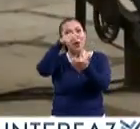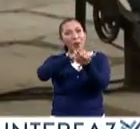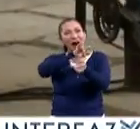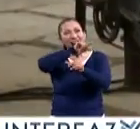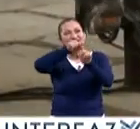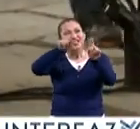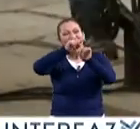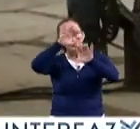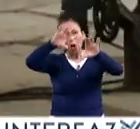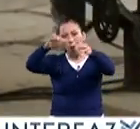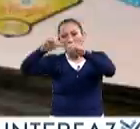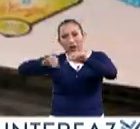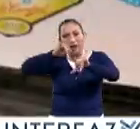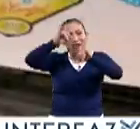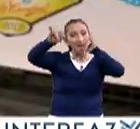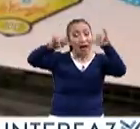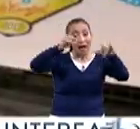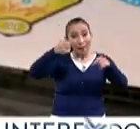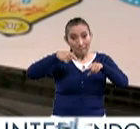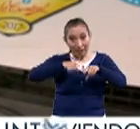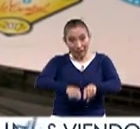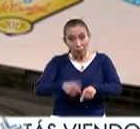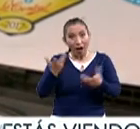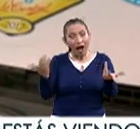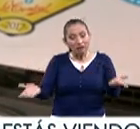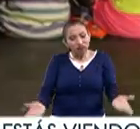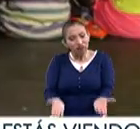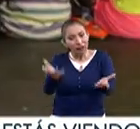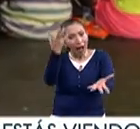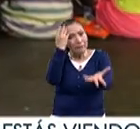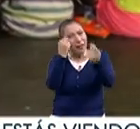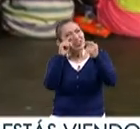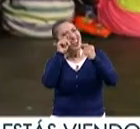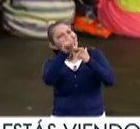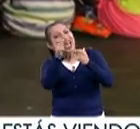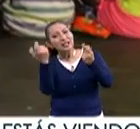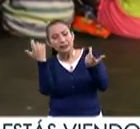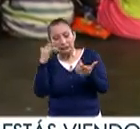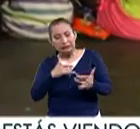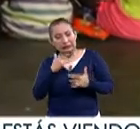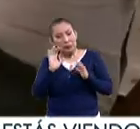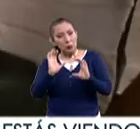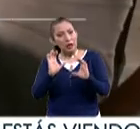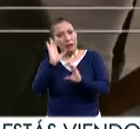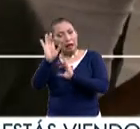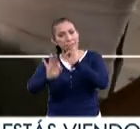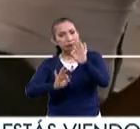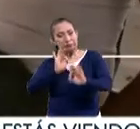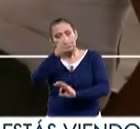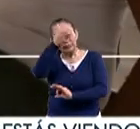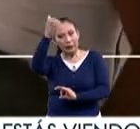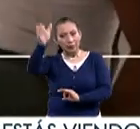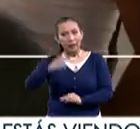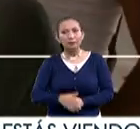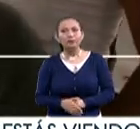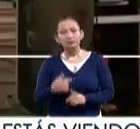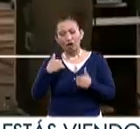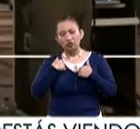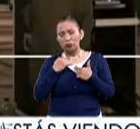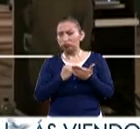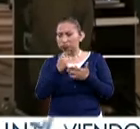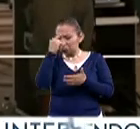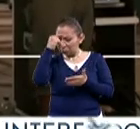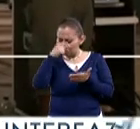las distintas comunidades, al mismo tiempo que se fomenta el aprendizaje y la conciencia ambiental? Soy un